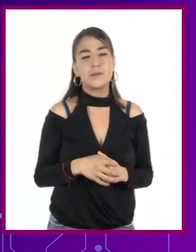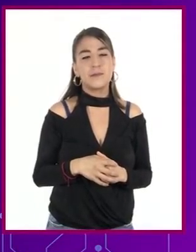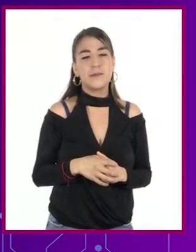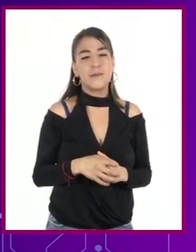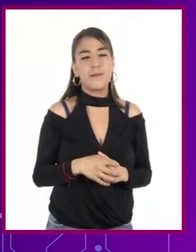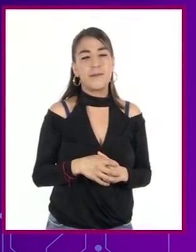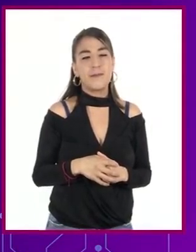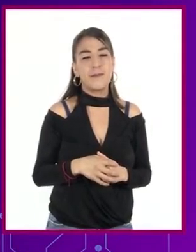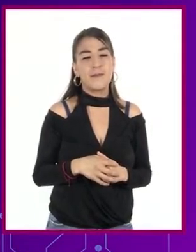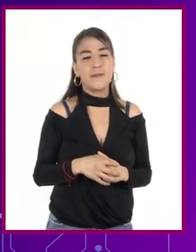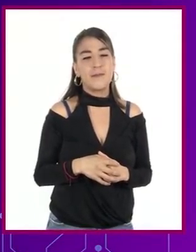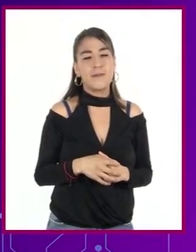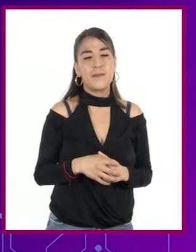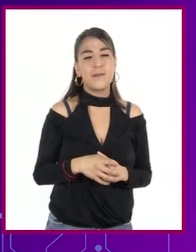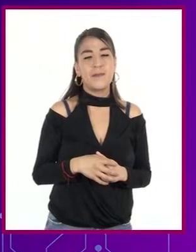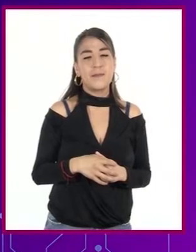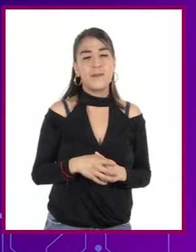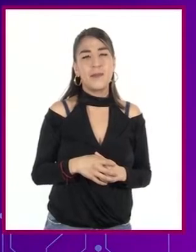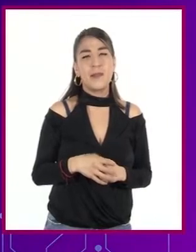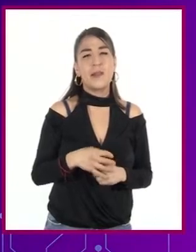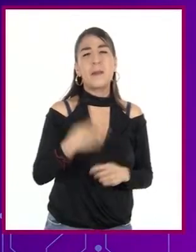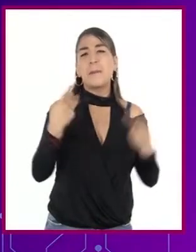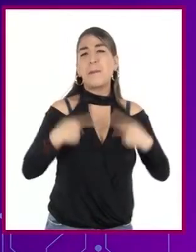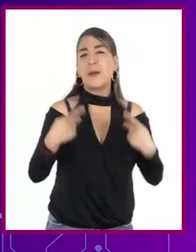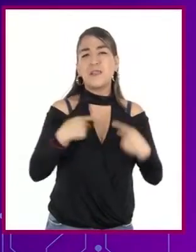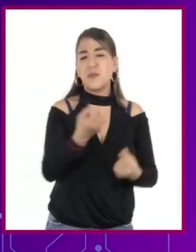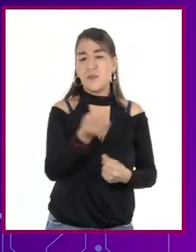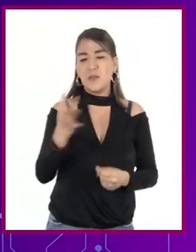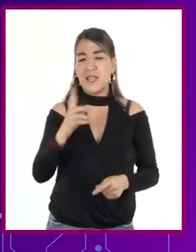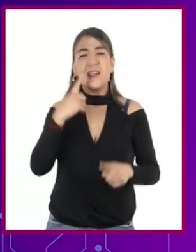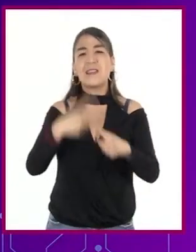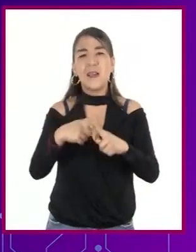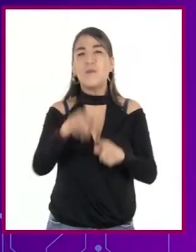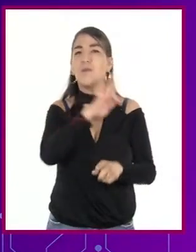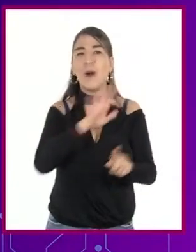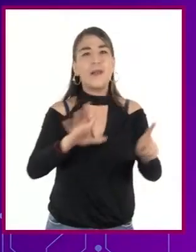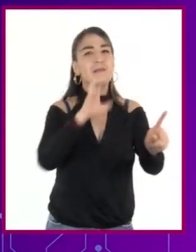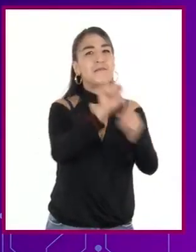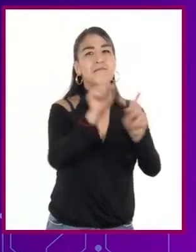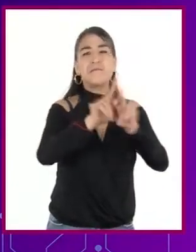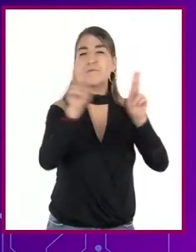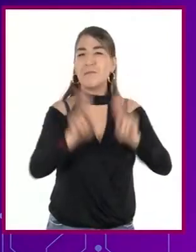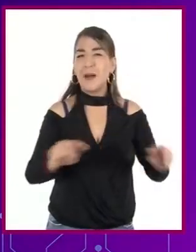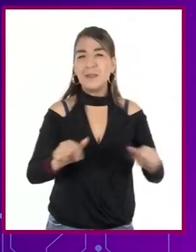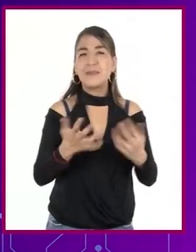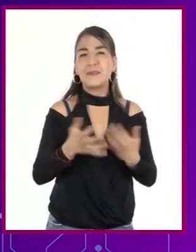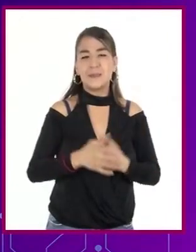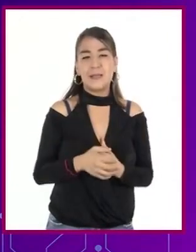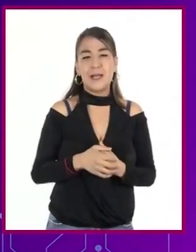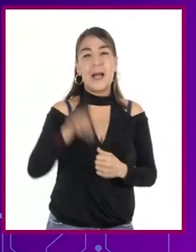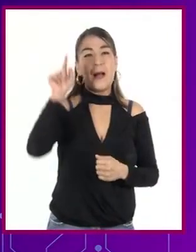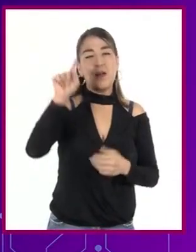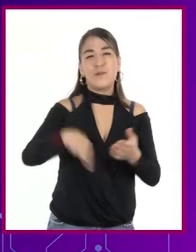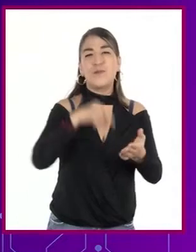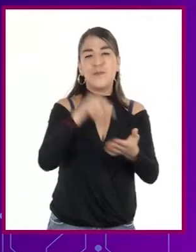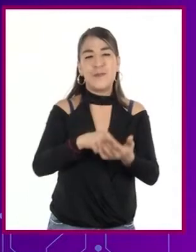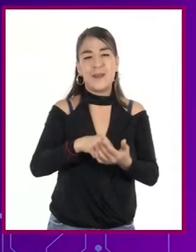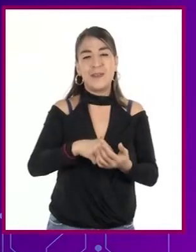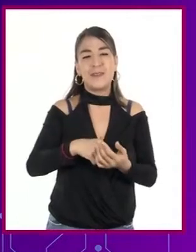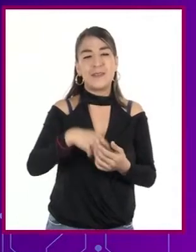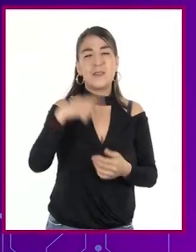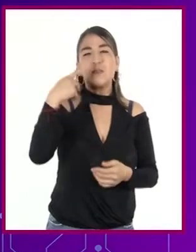¿Quiénes han alcanzado la paz de manera pacífica? El pueblo tibetano encuentra la paz en los Dalai